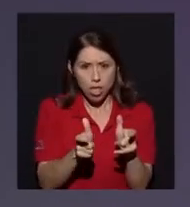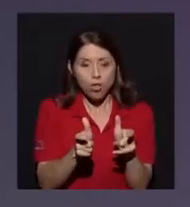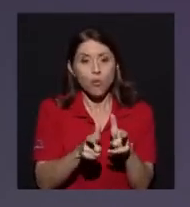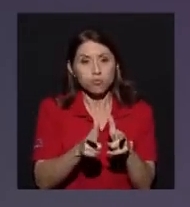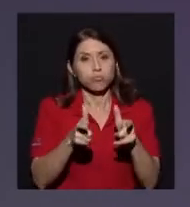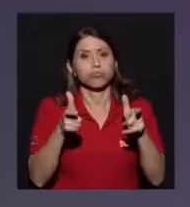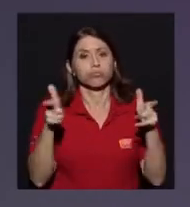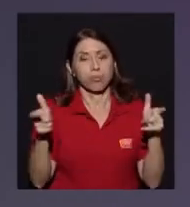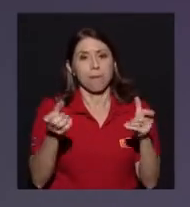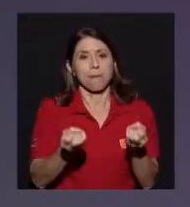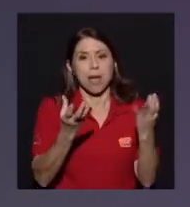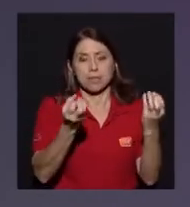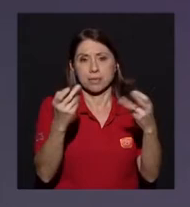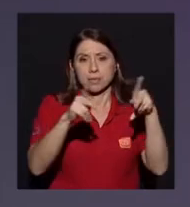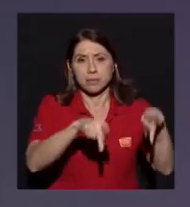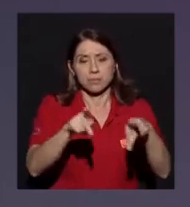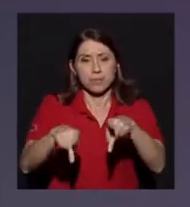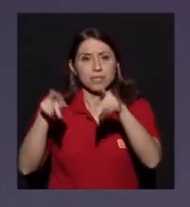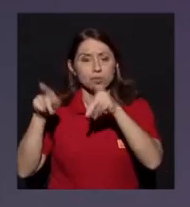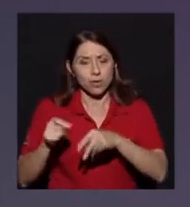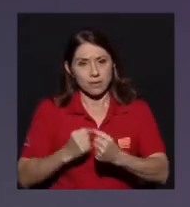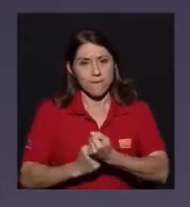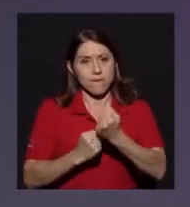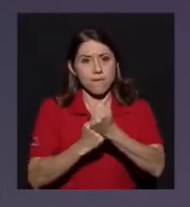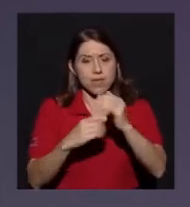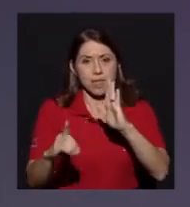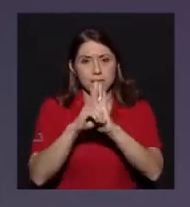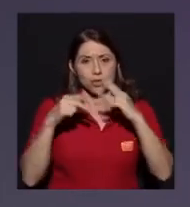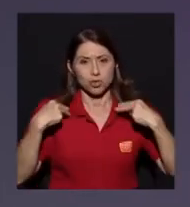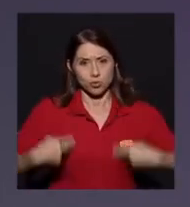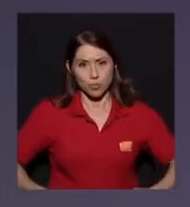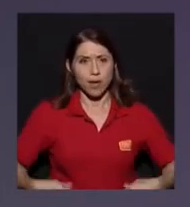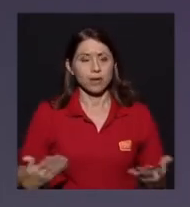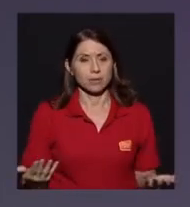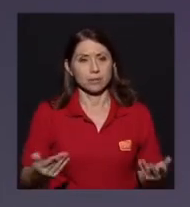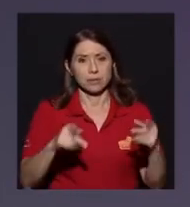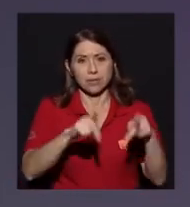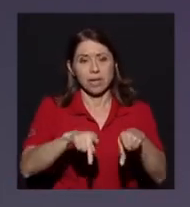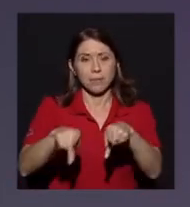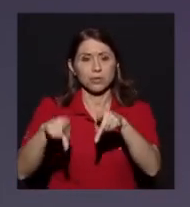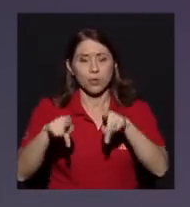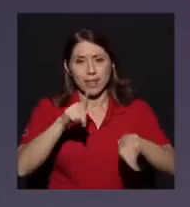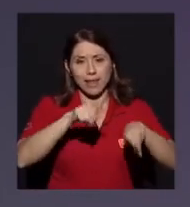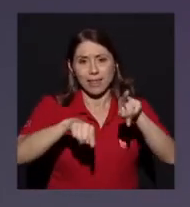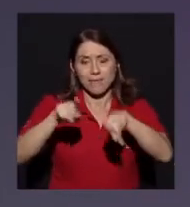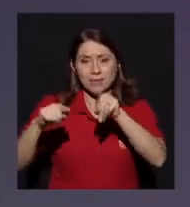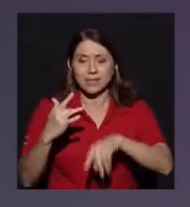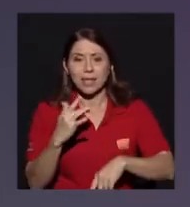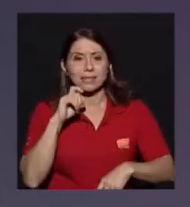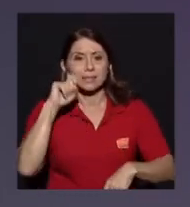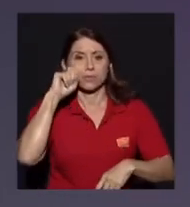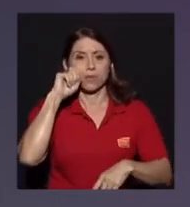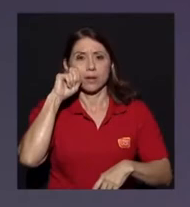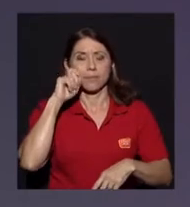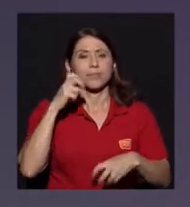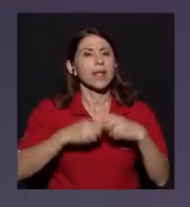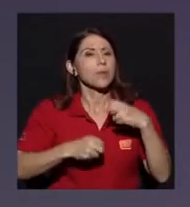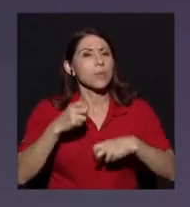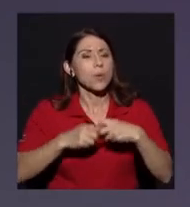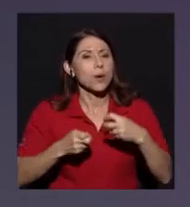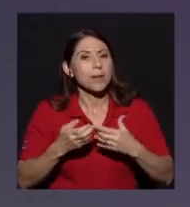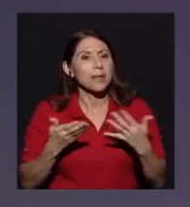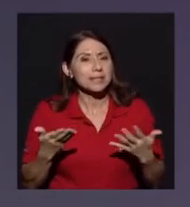personas que están a favor de los derechos humanos de las personas de la diversidad sexual el problema es que